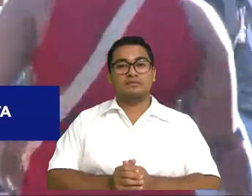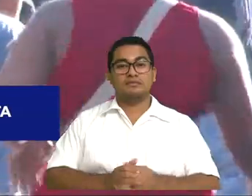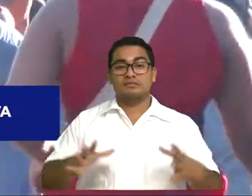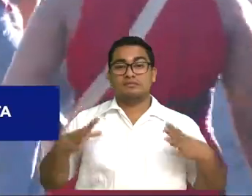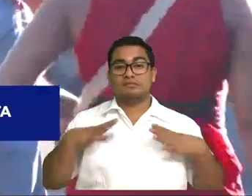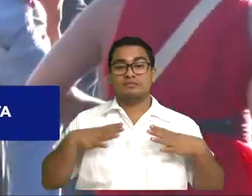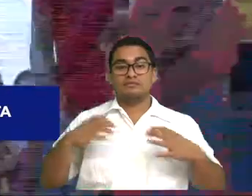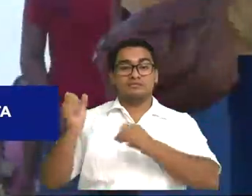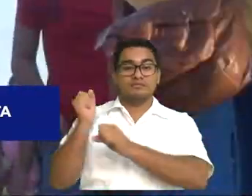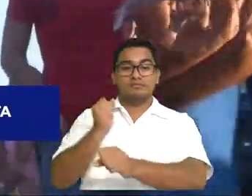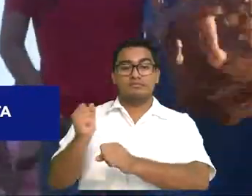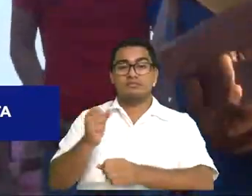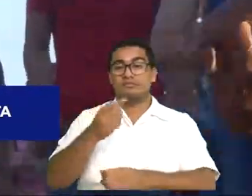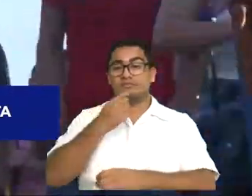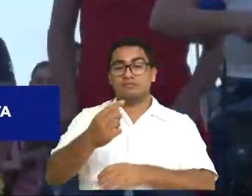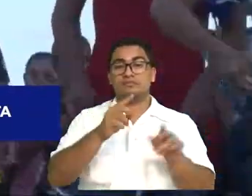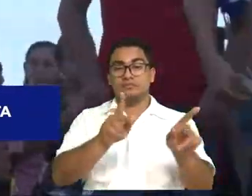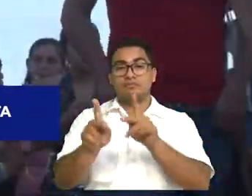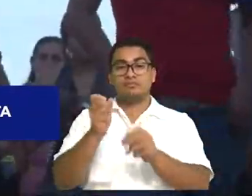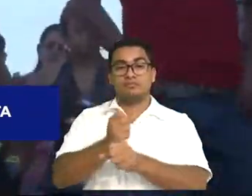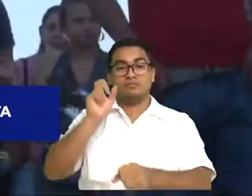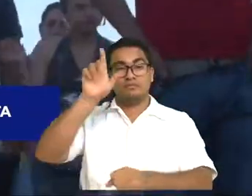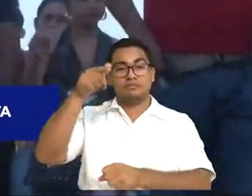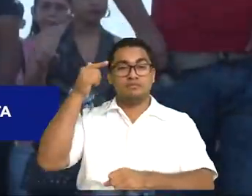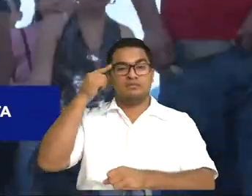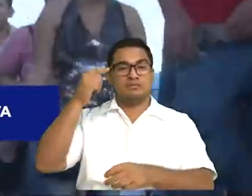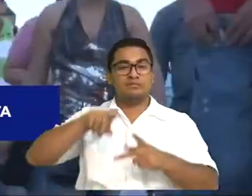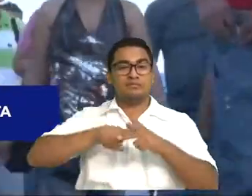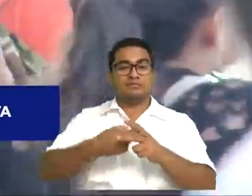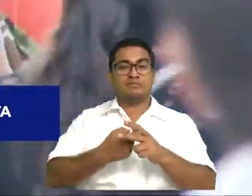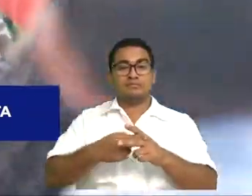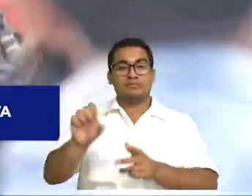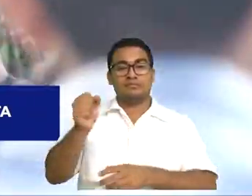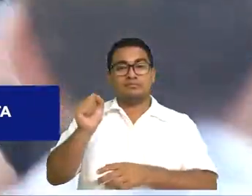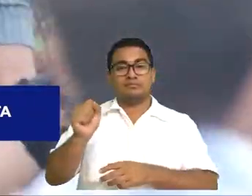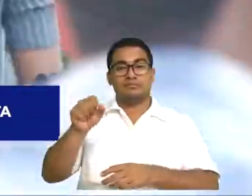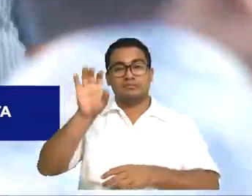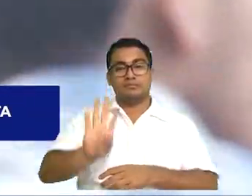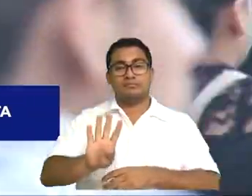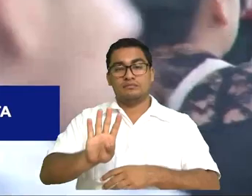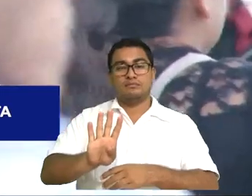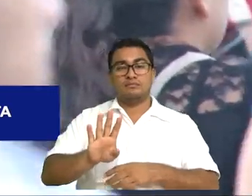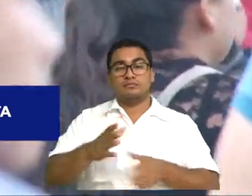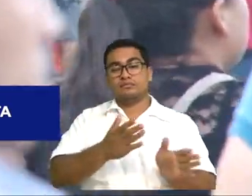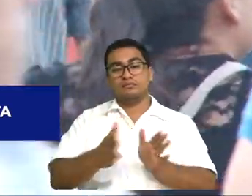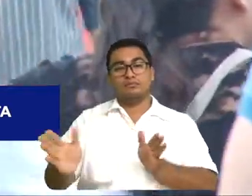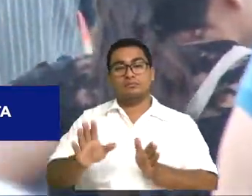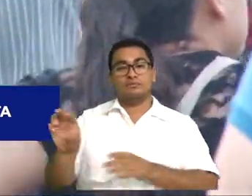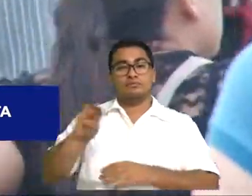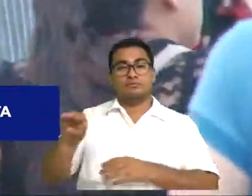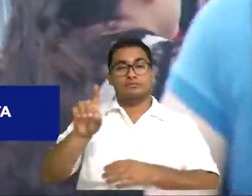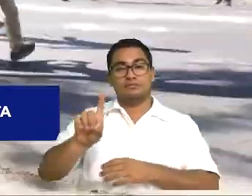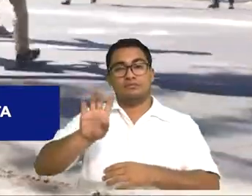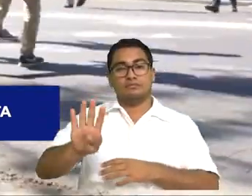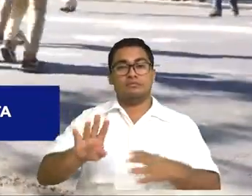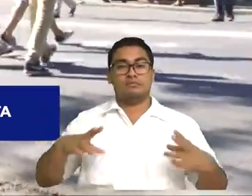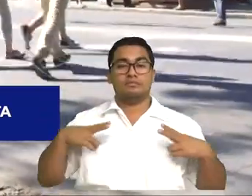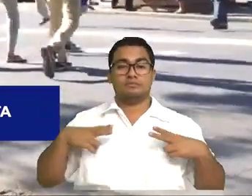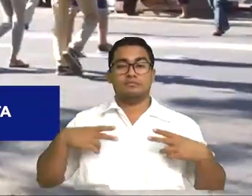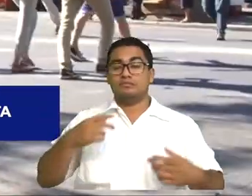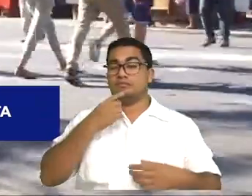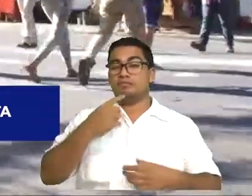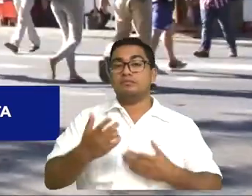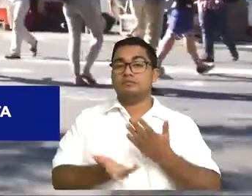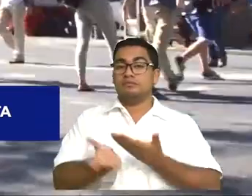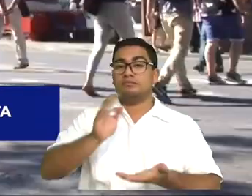Vacaciones de Semana Santa para trabajadores del Estado iniciarán desde el sábado 4 y finalizarán el martes 14 de abril,